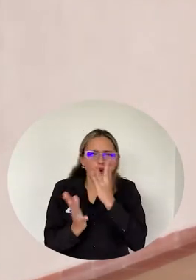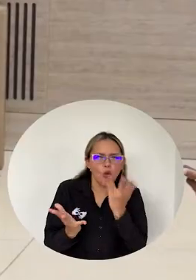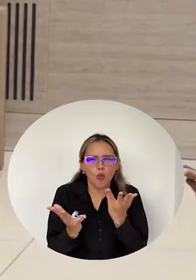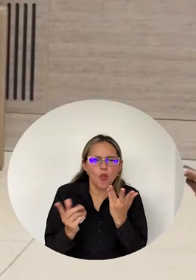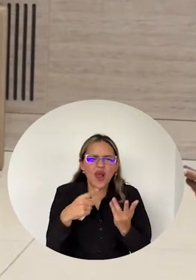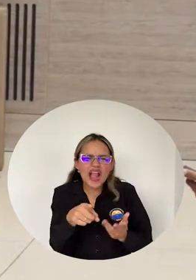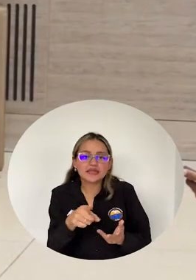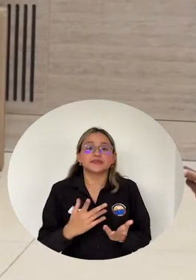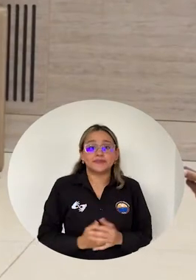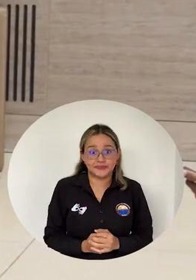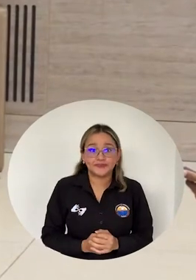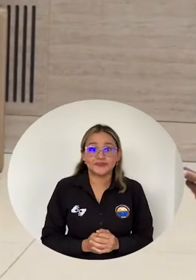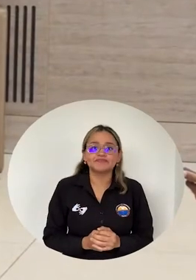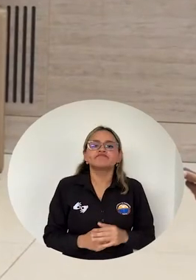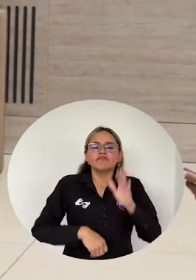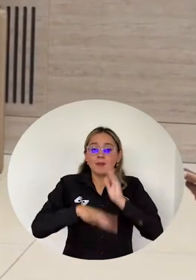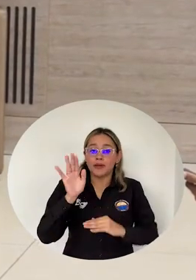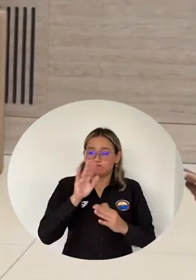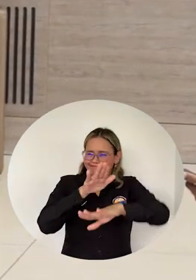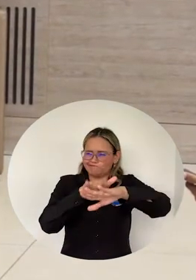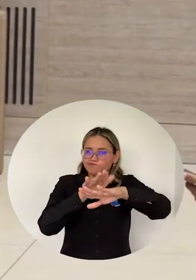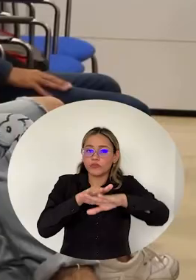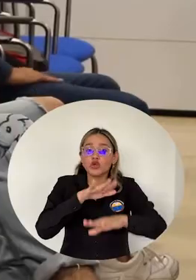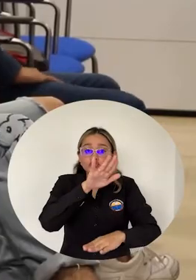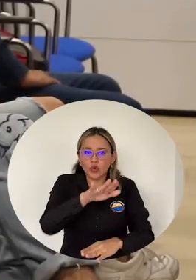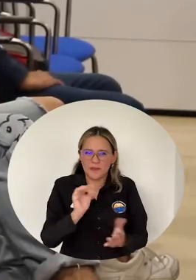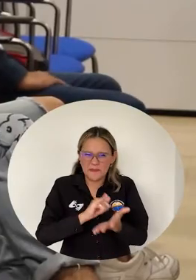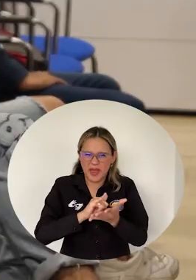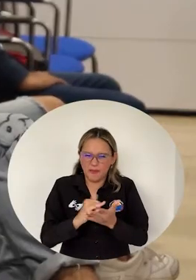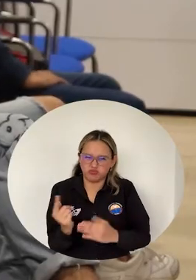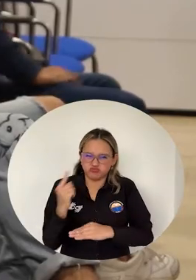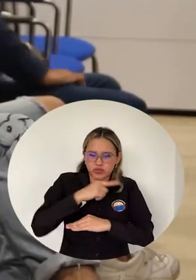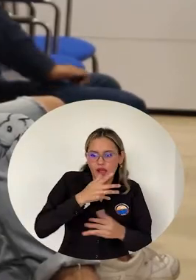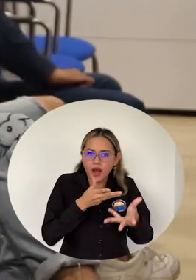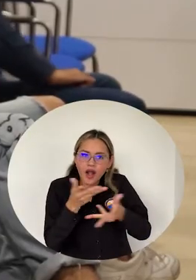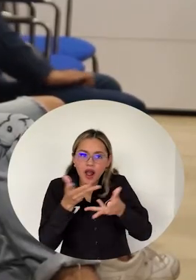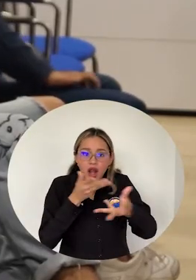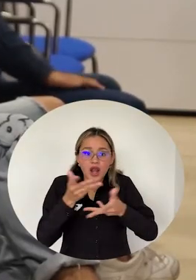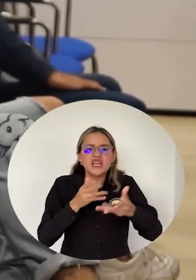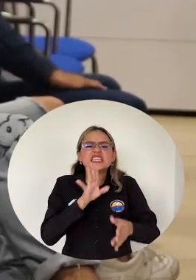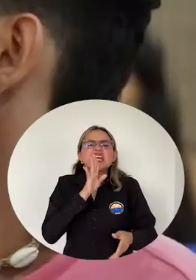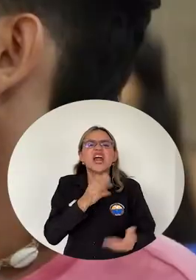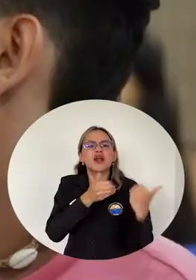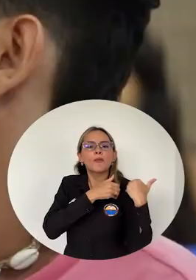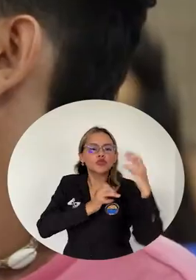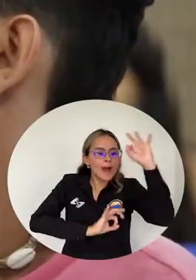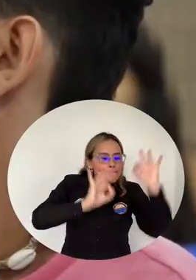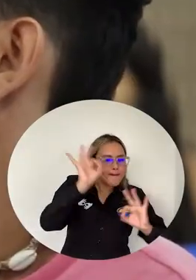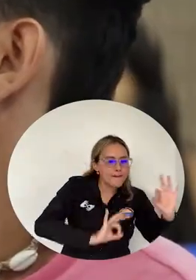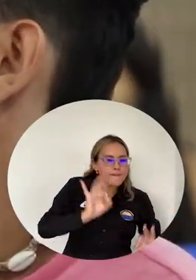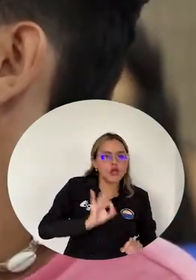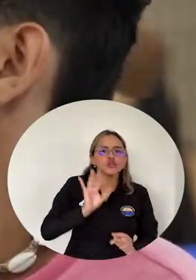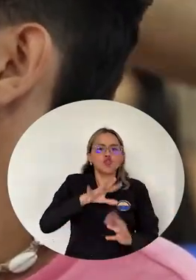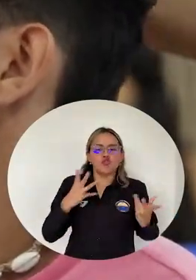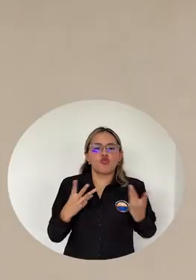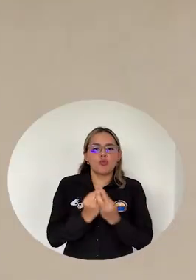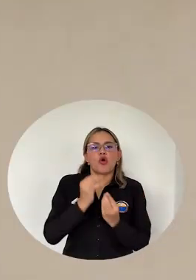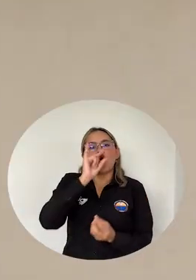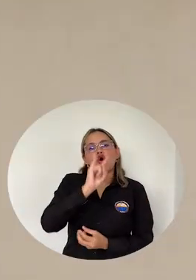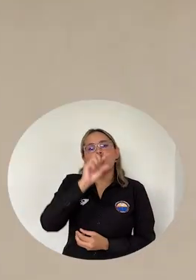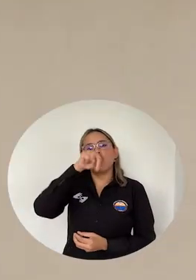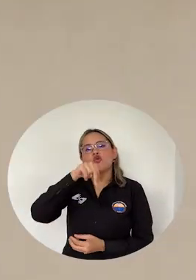estudiantes Cabe mencionar que el importante evento De integración universitaria Fue organizado por el colectivo estudiantil UNIDiversa